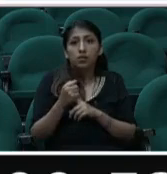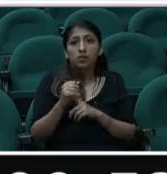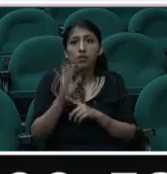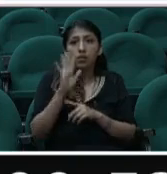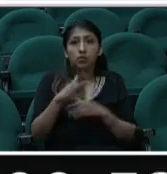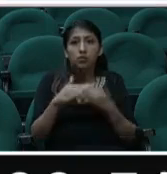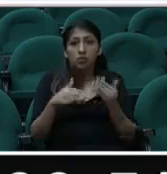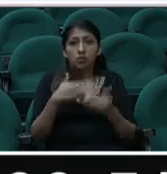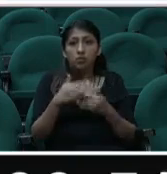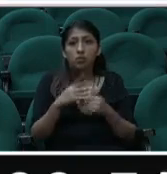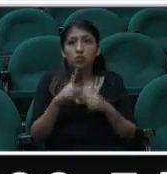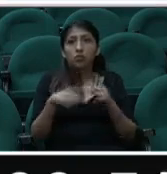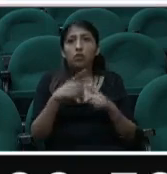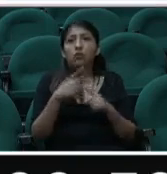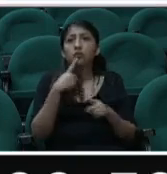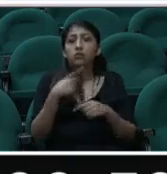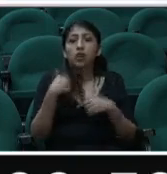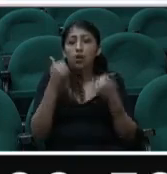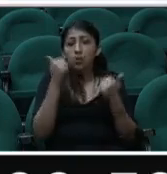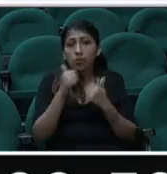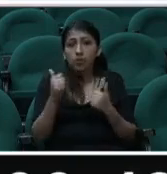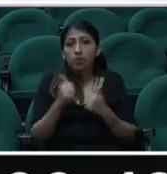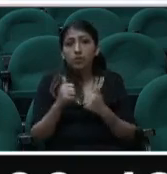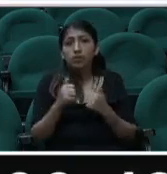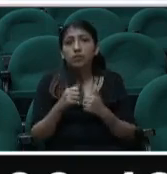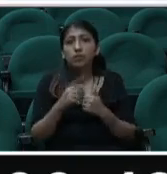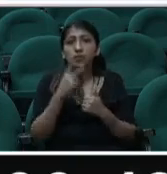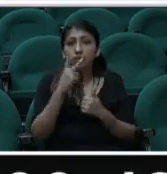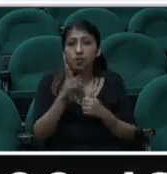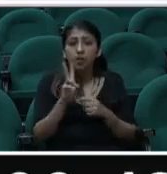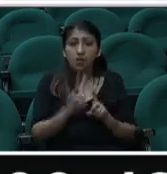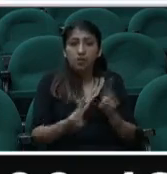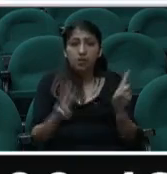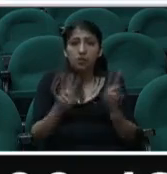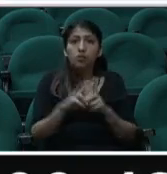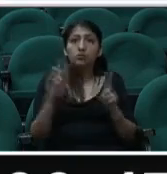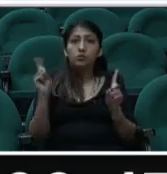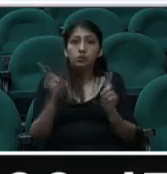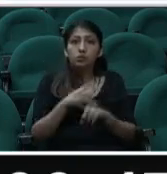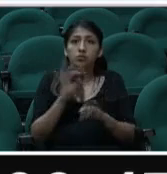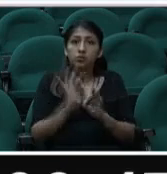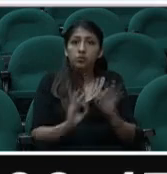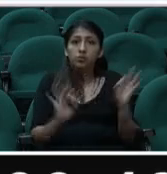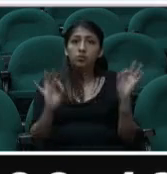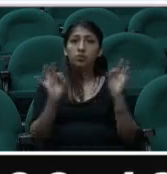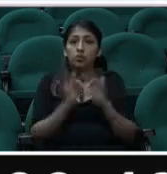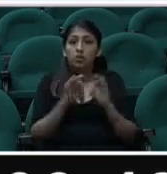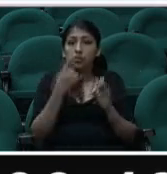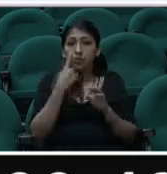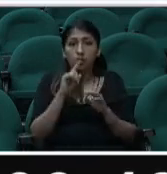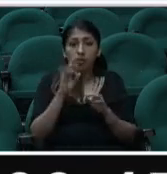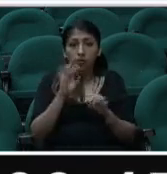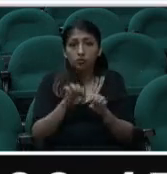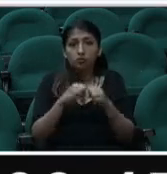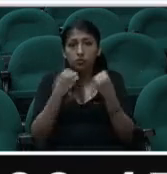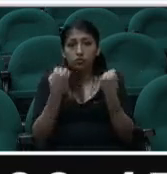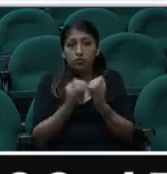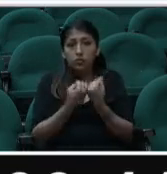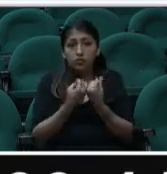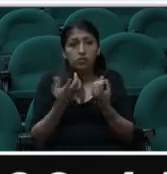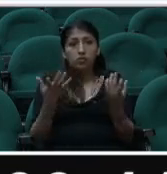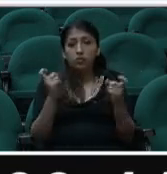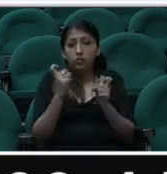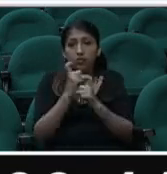momentos cuando decían nuestros arbolitos vean los valores los principios son fundamentales pero hoy ver una sociedad muy